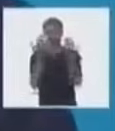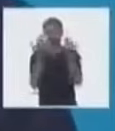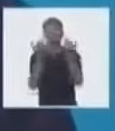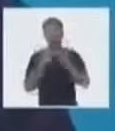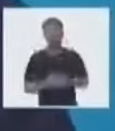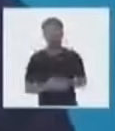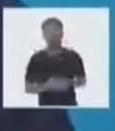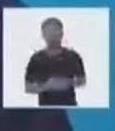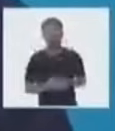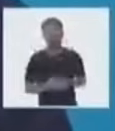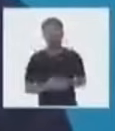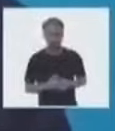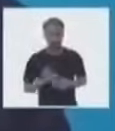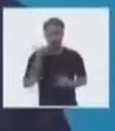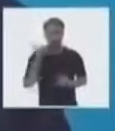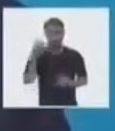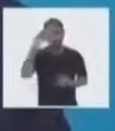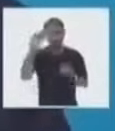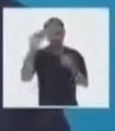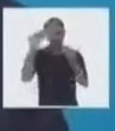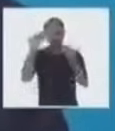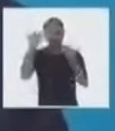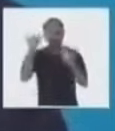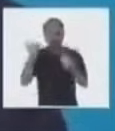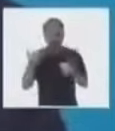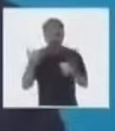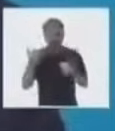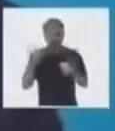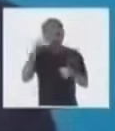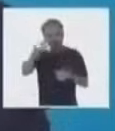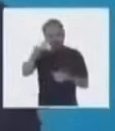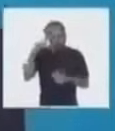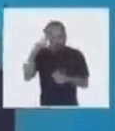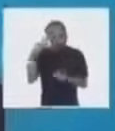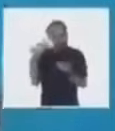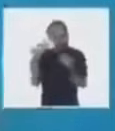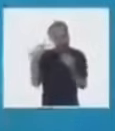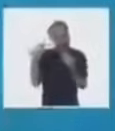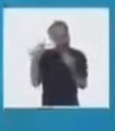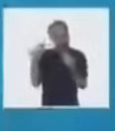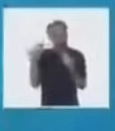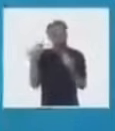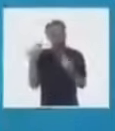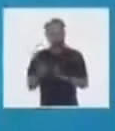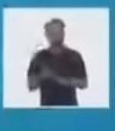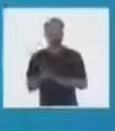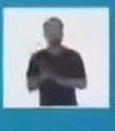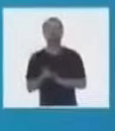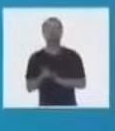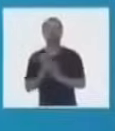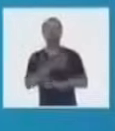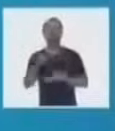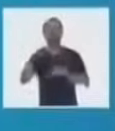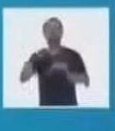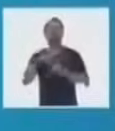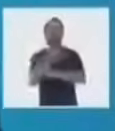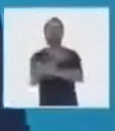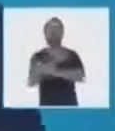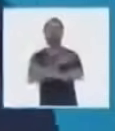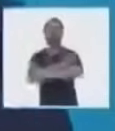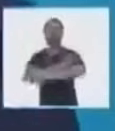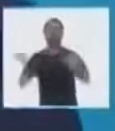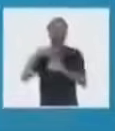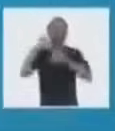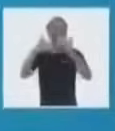que... O sea, está Juntos por el Cambio, está fuera de todo. Hay que ver, yo te preguntaba, ¿qué escenario te ves? A ver, Diego, yo te lo